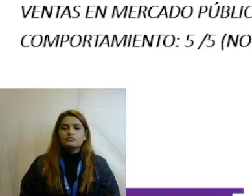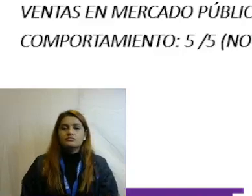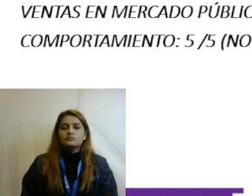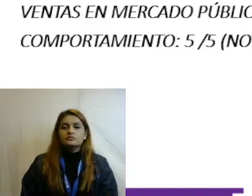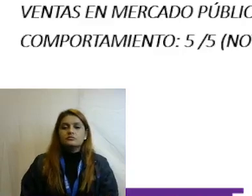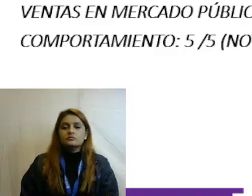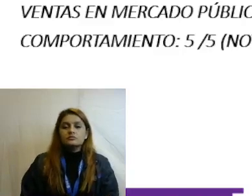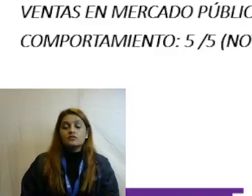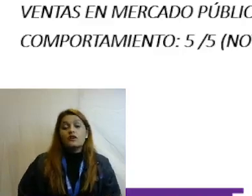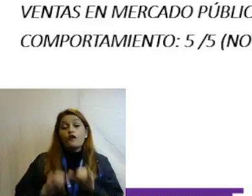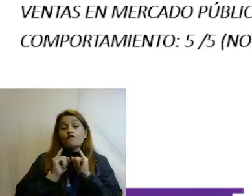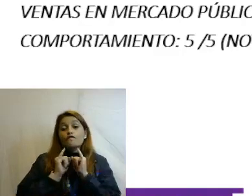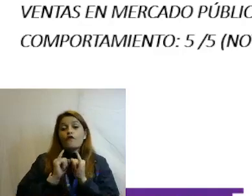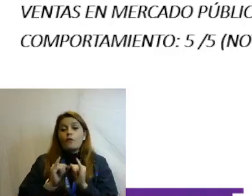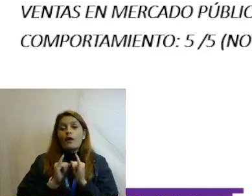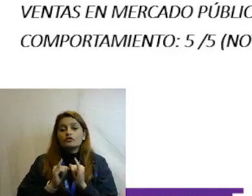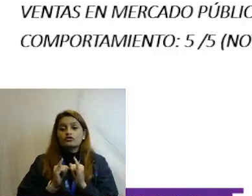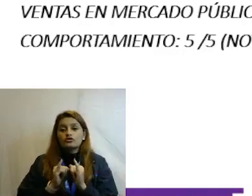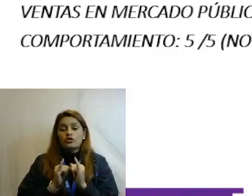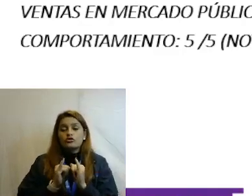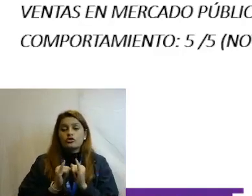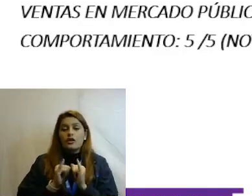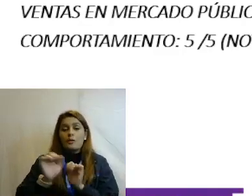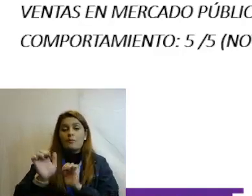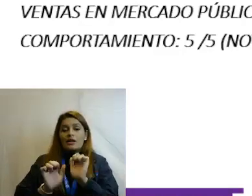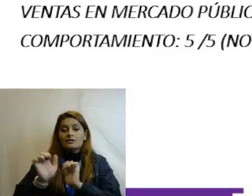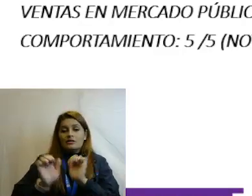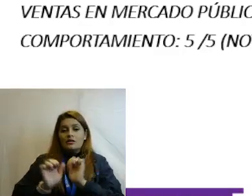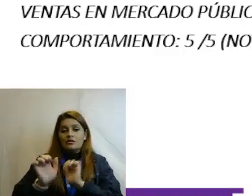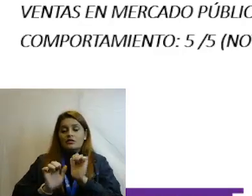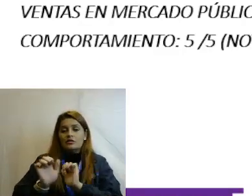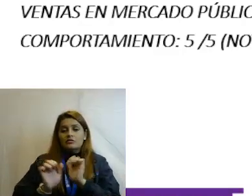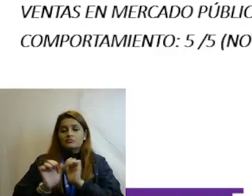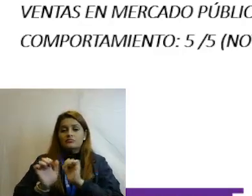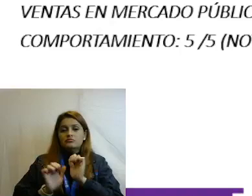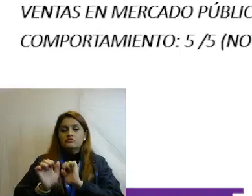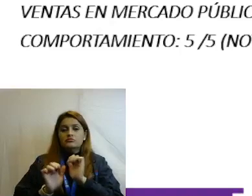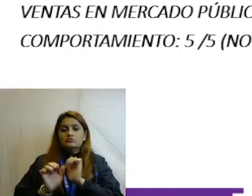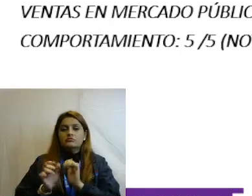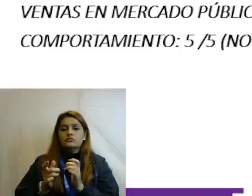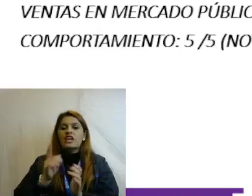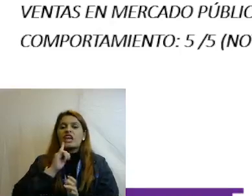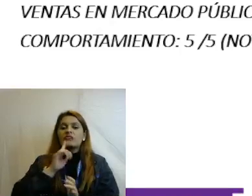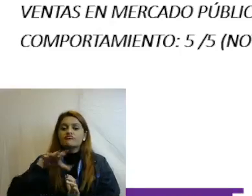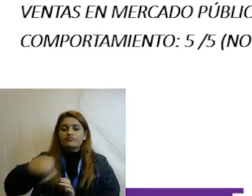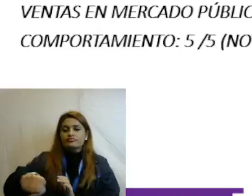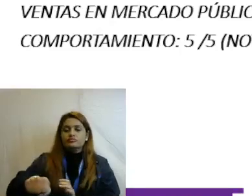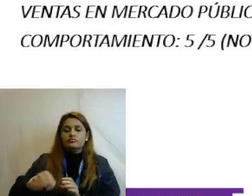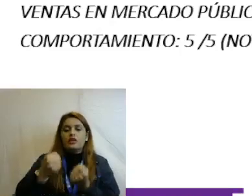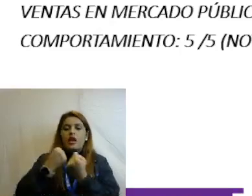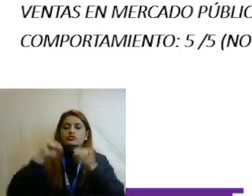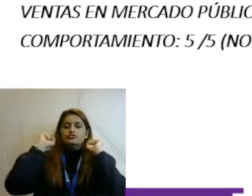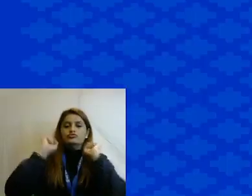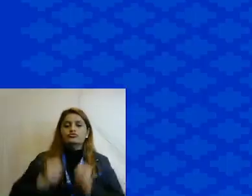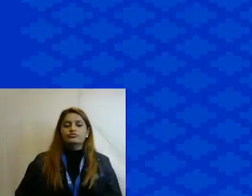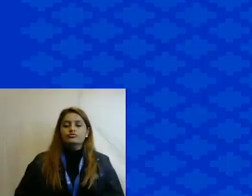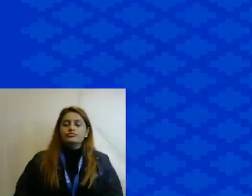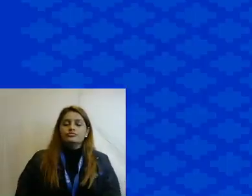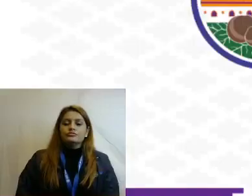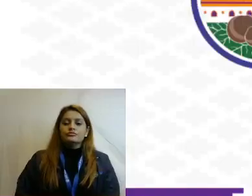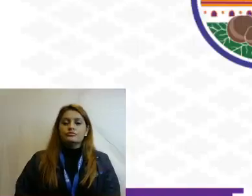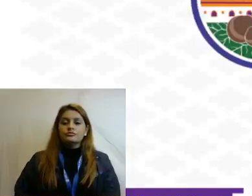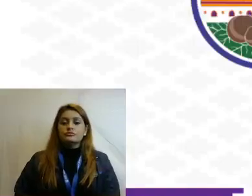aquí algunos datos de la empresa en cuestión que estaría siendo la adjudicataria.